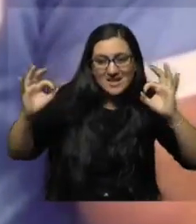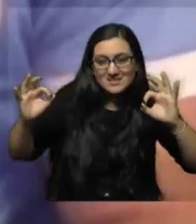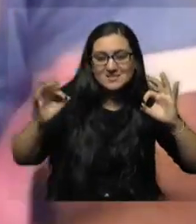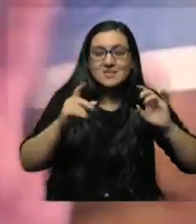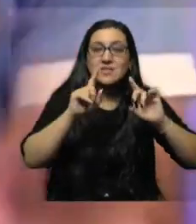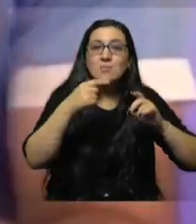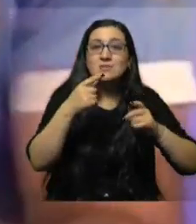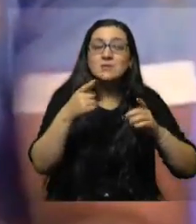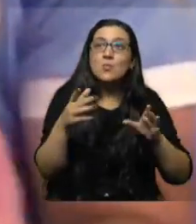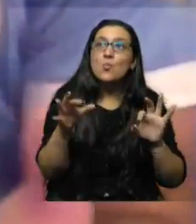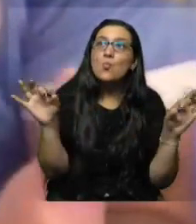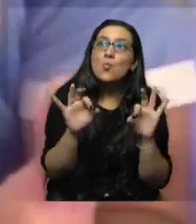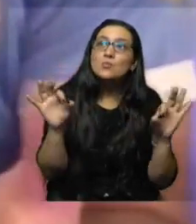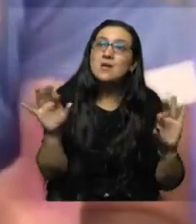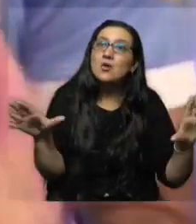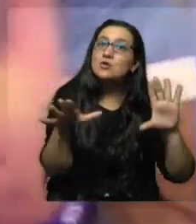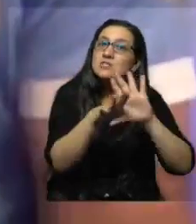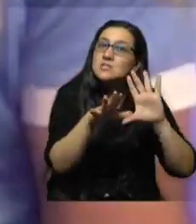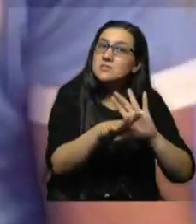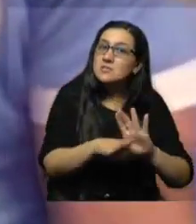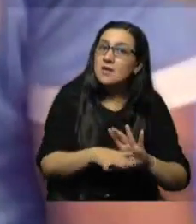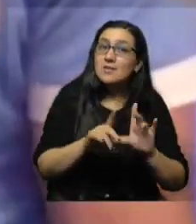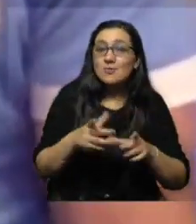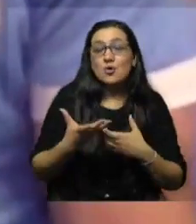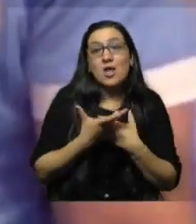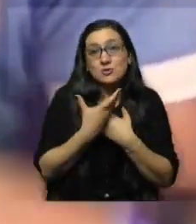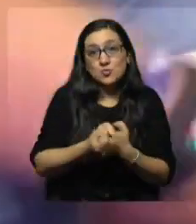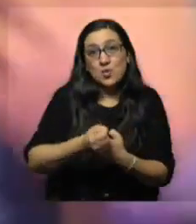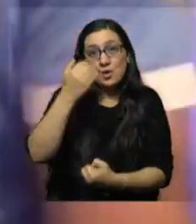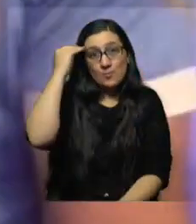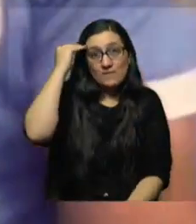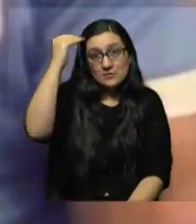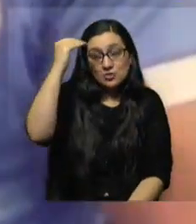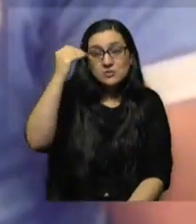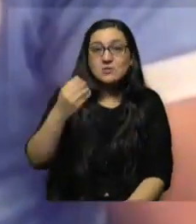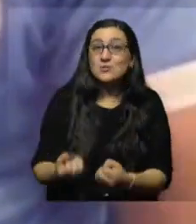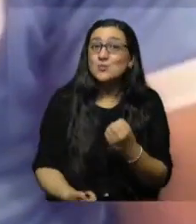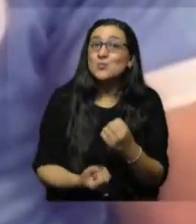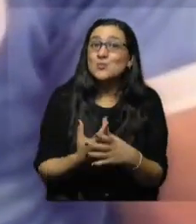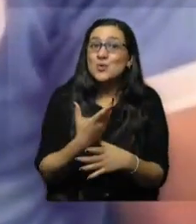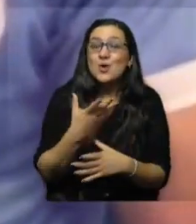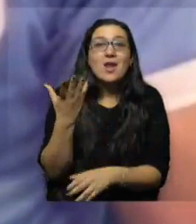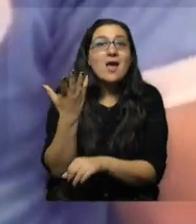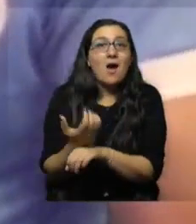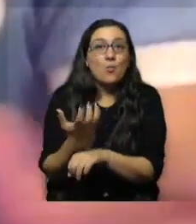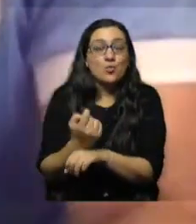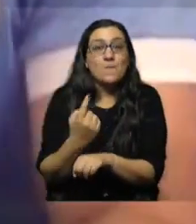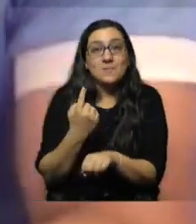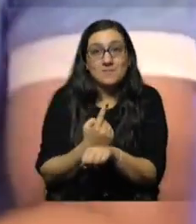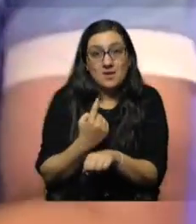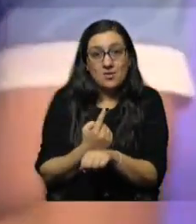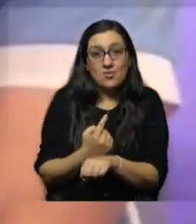ellos, y al unir todo eso, con ayuda de los profesores, salió lo que es el audio primero,